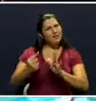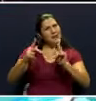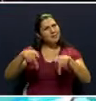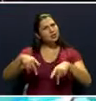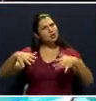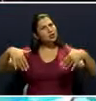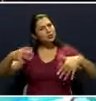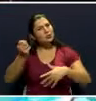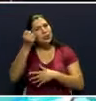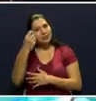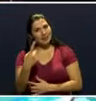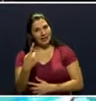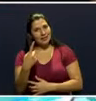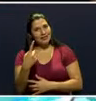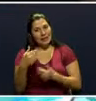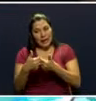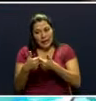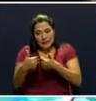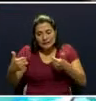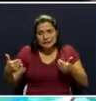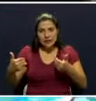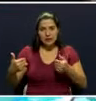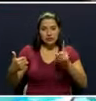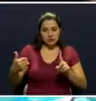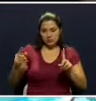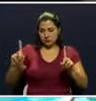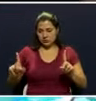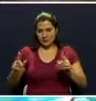está entendiendo que esa distancia entre persona y